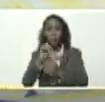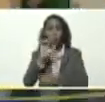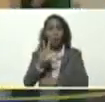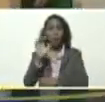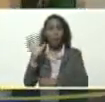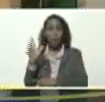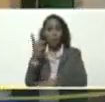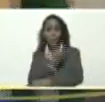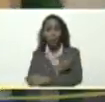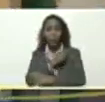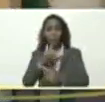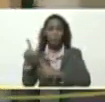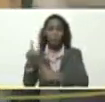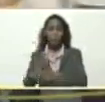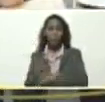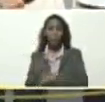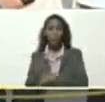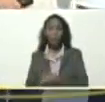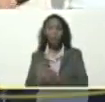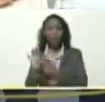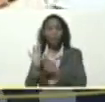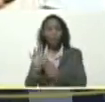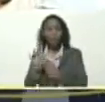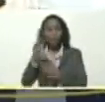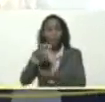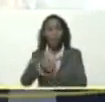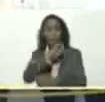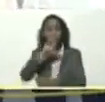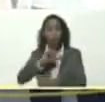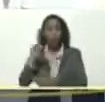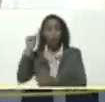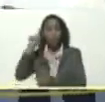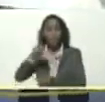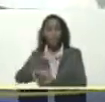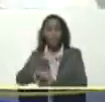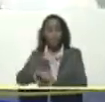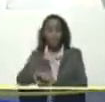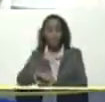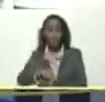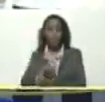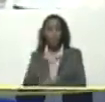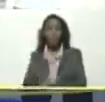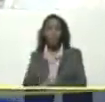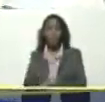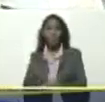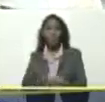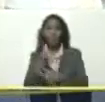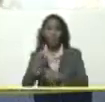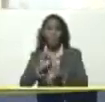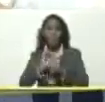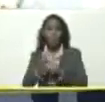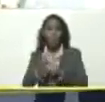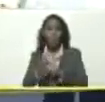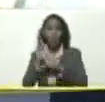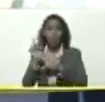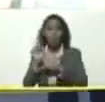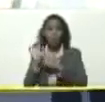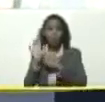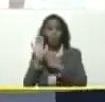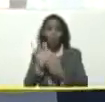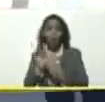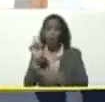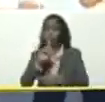2.648.755 vacunados. Y resaltando que el estado Zulia fue el epicentro, hermano presidente, del COVID, era una referencia